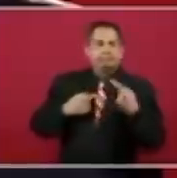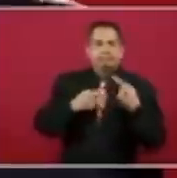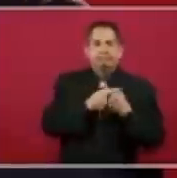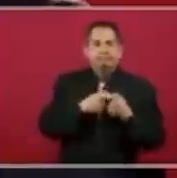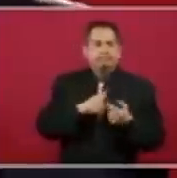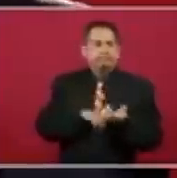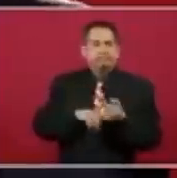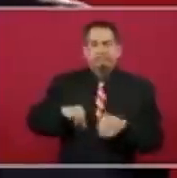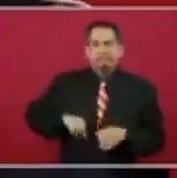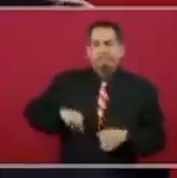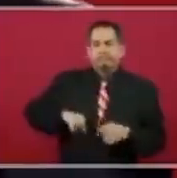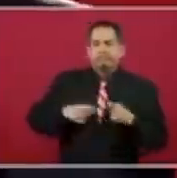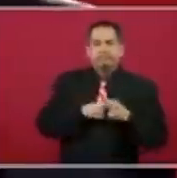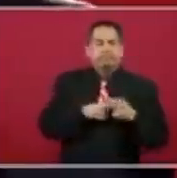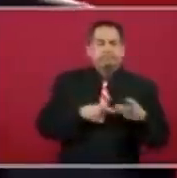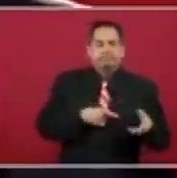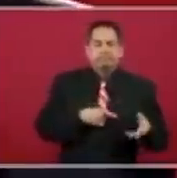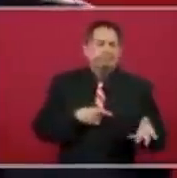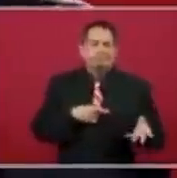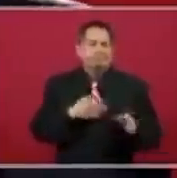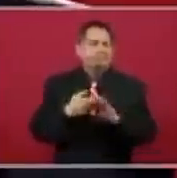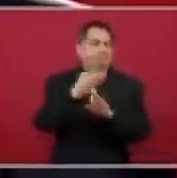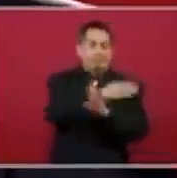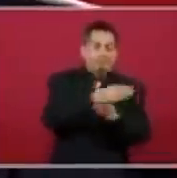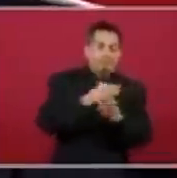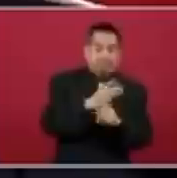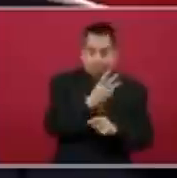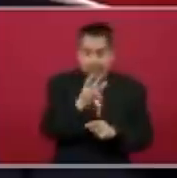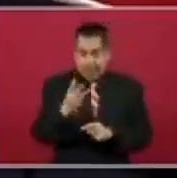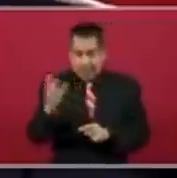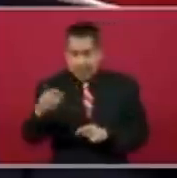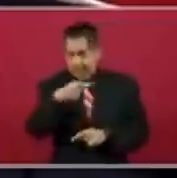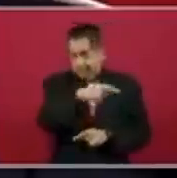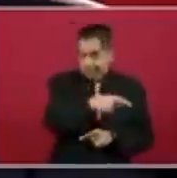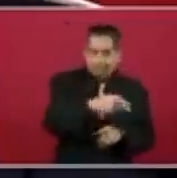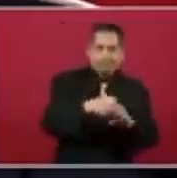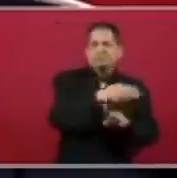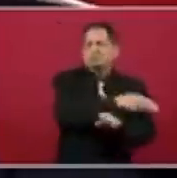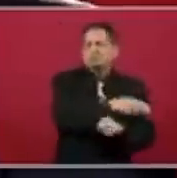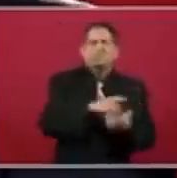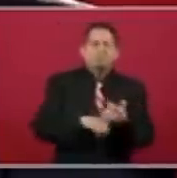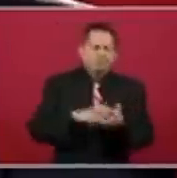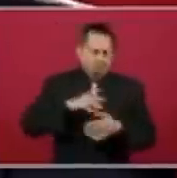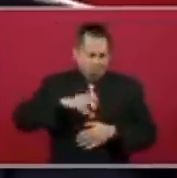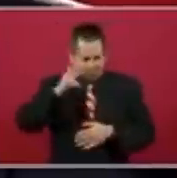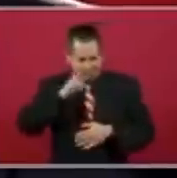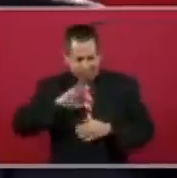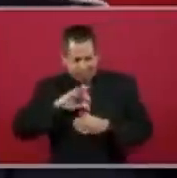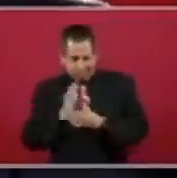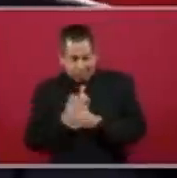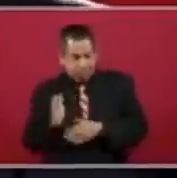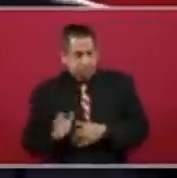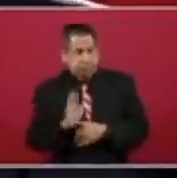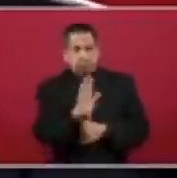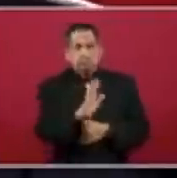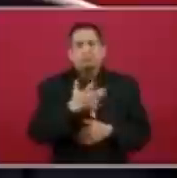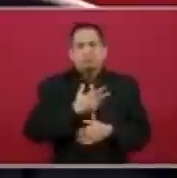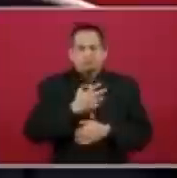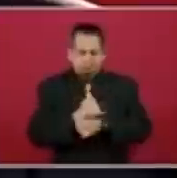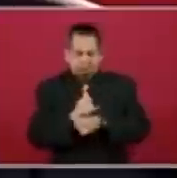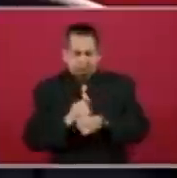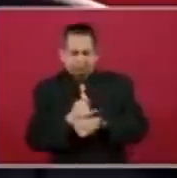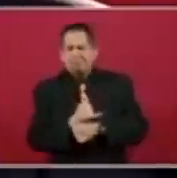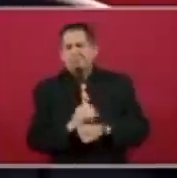O sea, antes de que él criticara las ternas, yo puedo probar que ya se tenía la investigación.